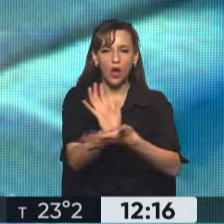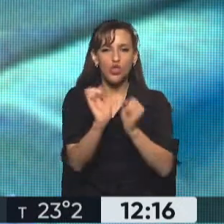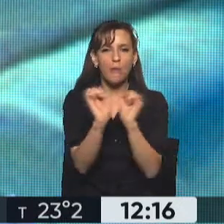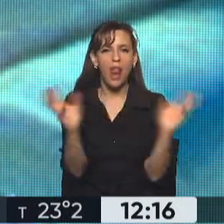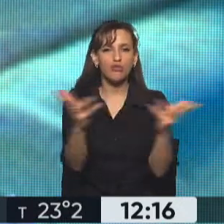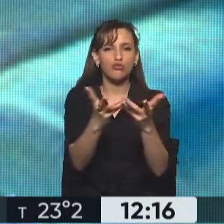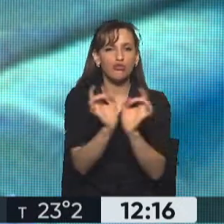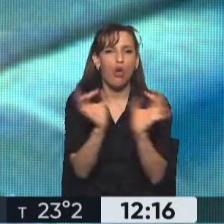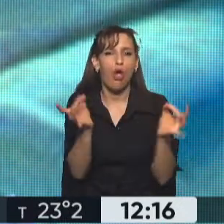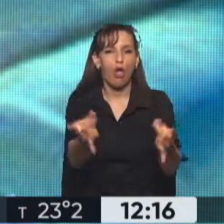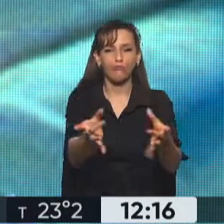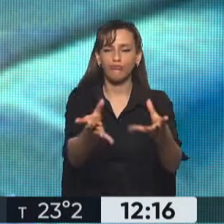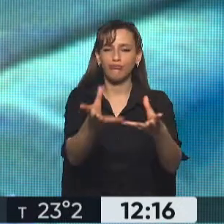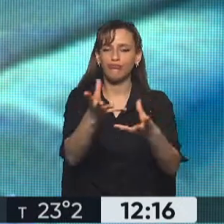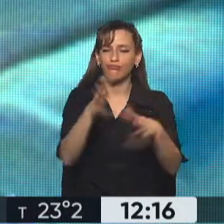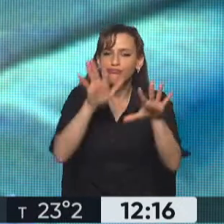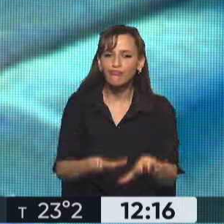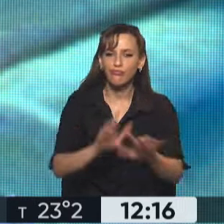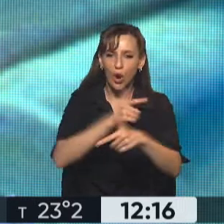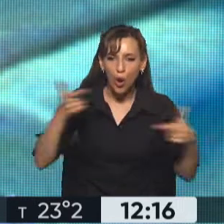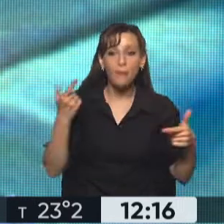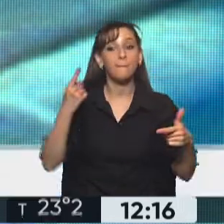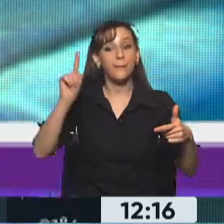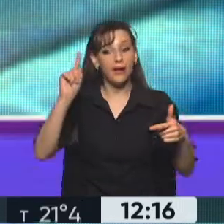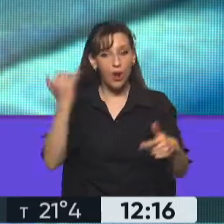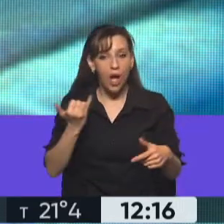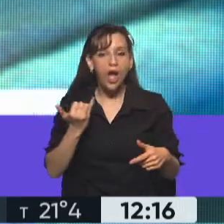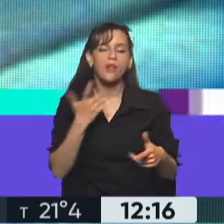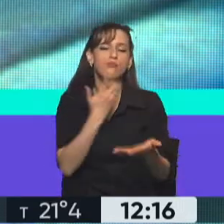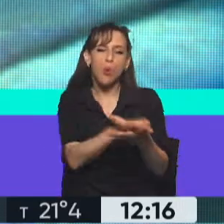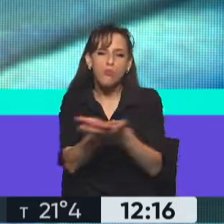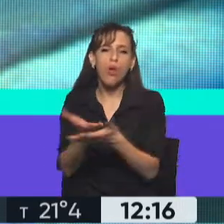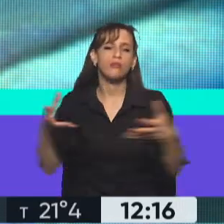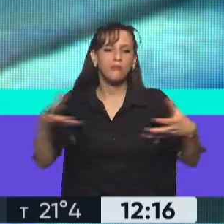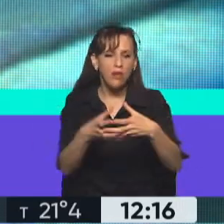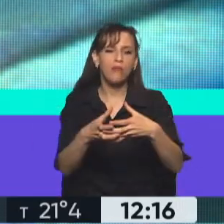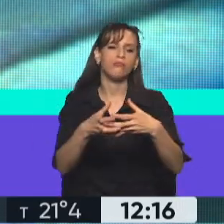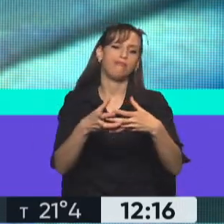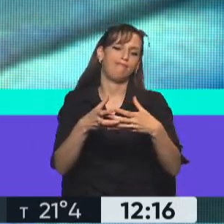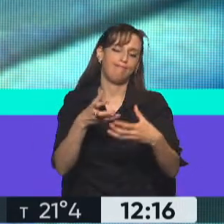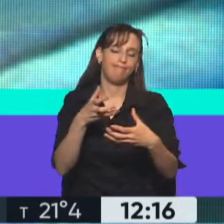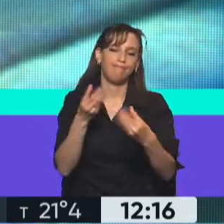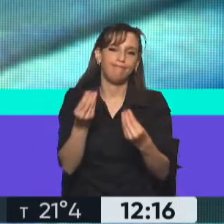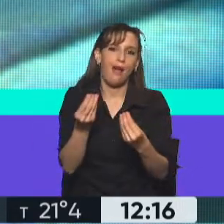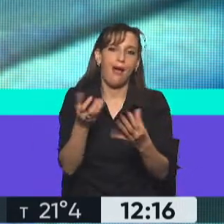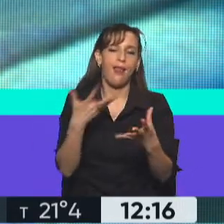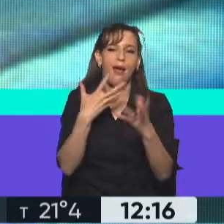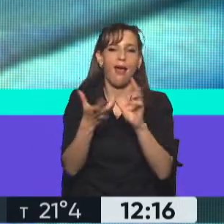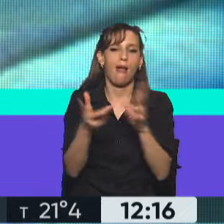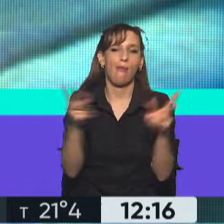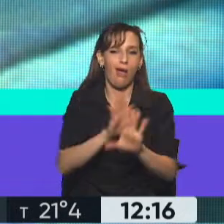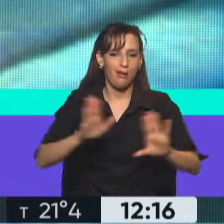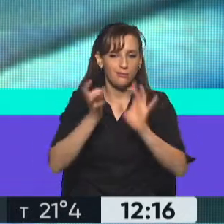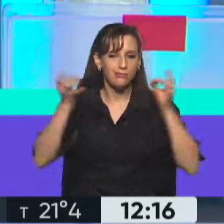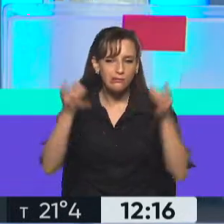iniciativas iniciativas en el mundo para frenar precisamente la contaminación que todos y todas estamos generando para hablar de este tema estamos con nora bär con